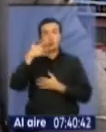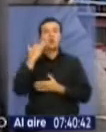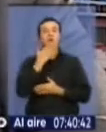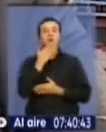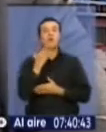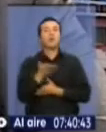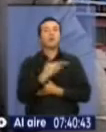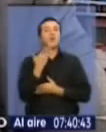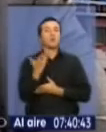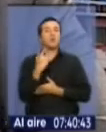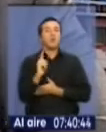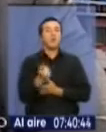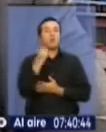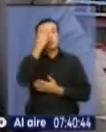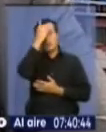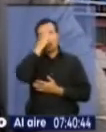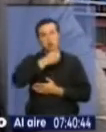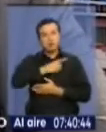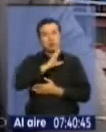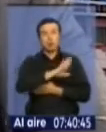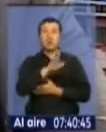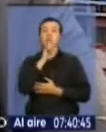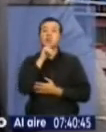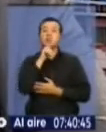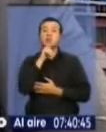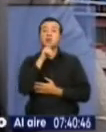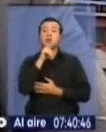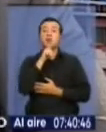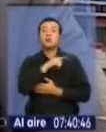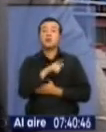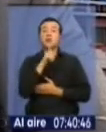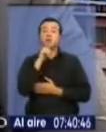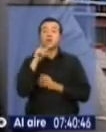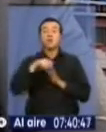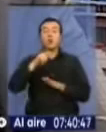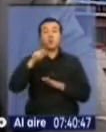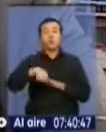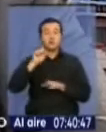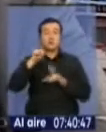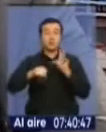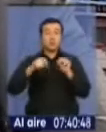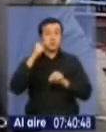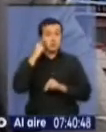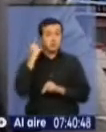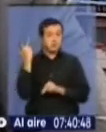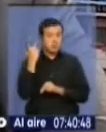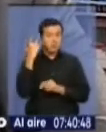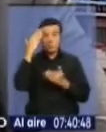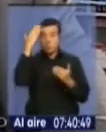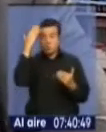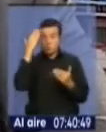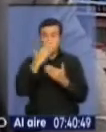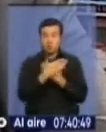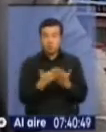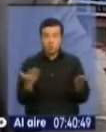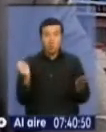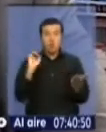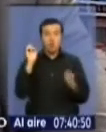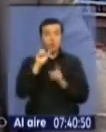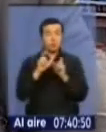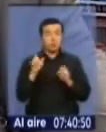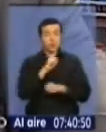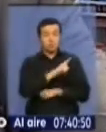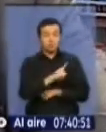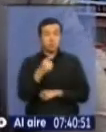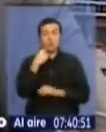impregnación política a la hora de decidir quiénes van de jueces y quiénes no, bajo criterios netamente políticos e inclusive personales.